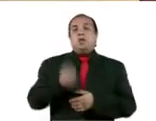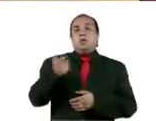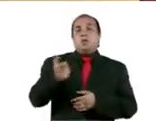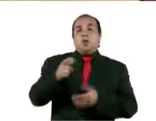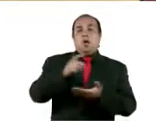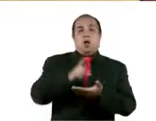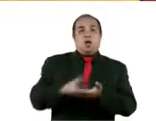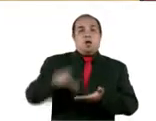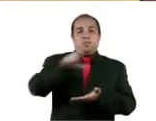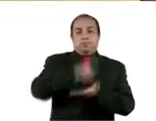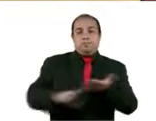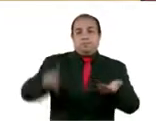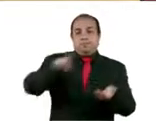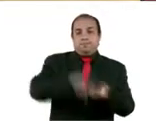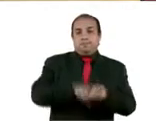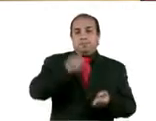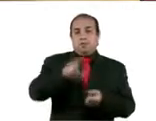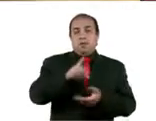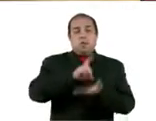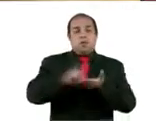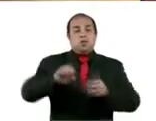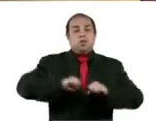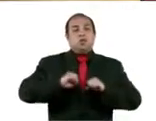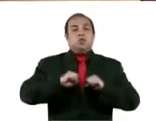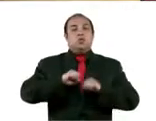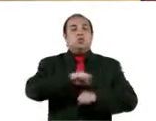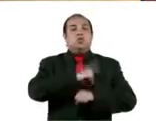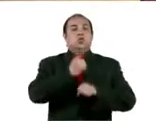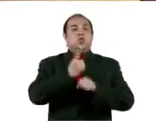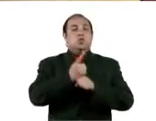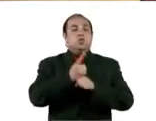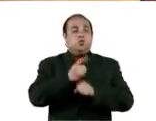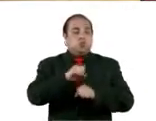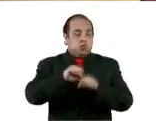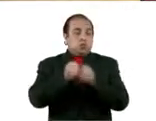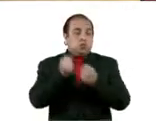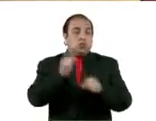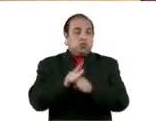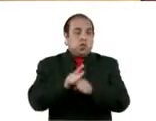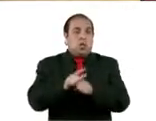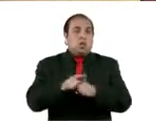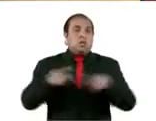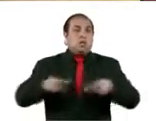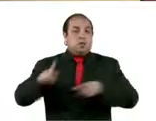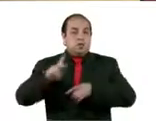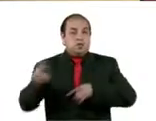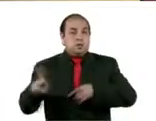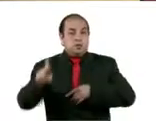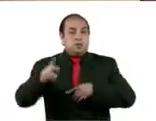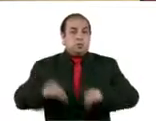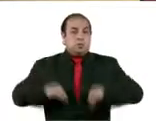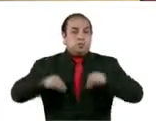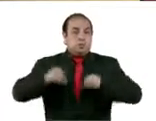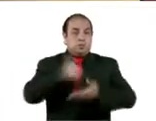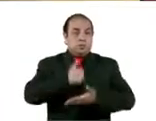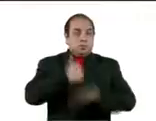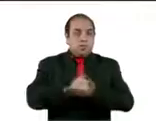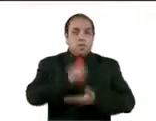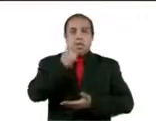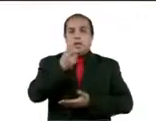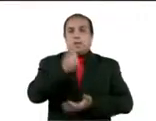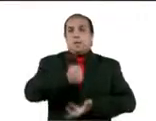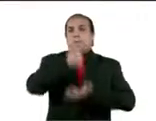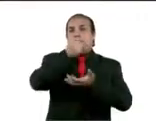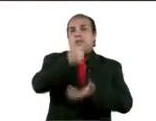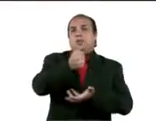tiempo a los grandes derechos sociales de los habitantes de la ciudad. Entonces es una inversión que se suma además a